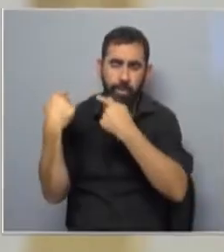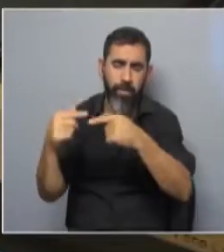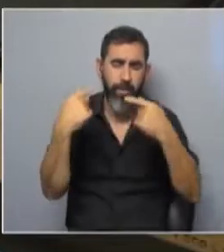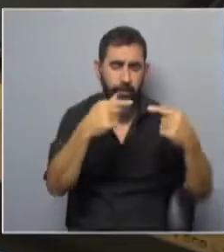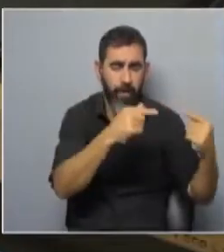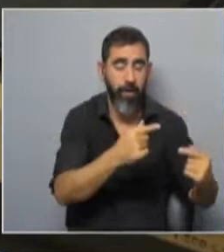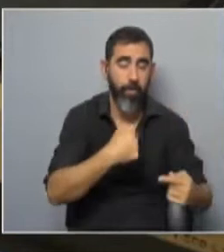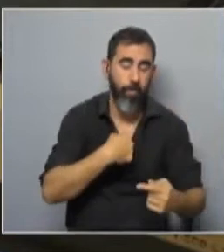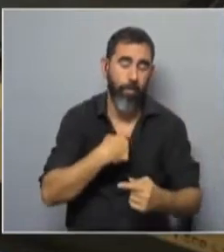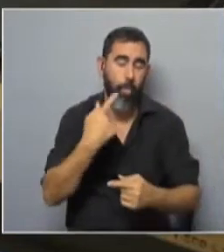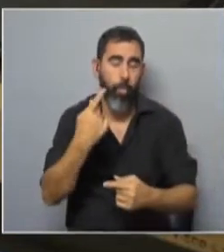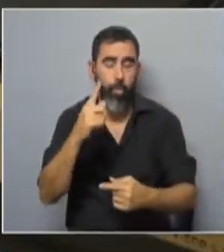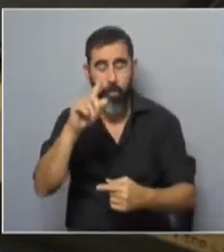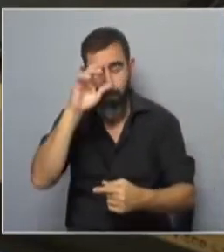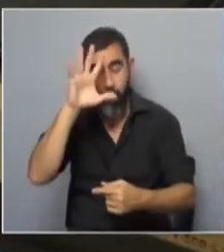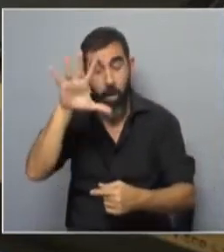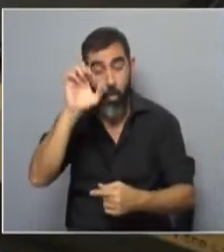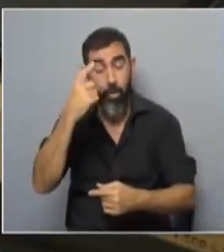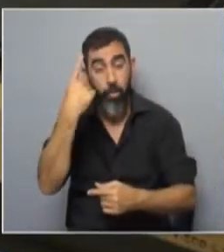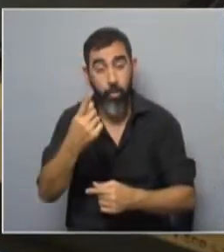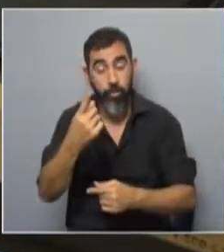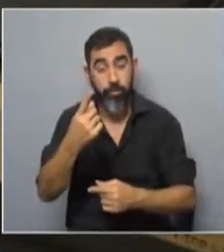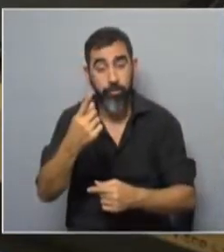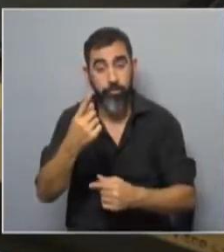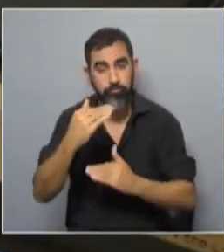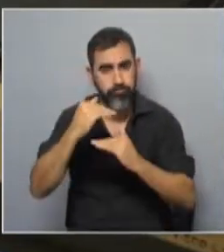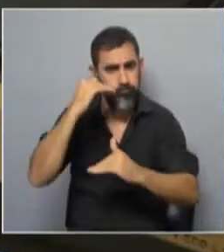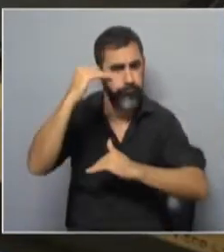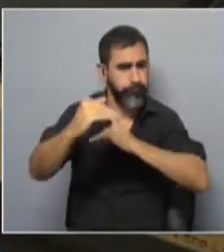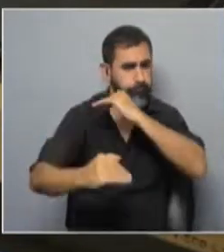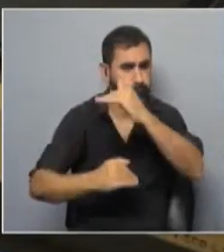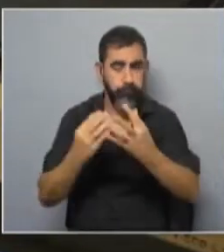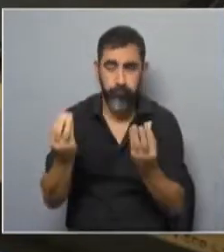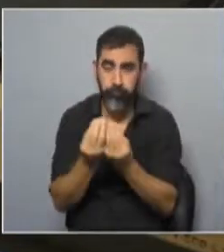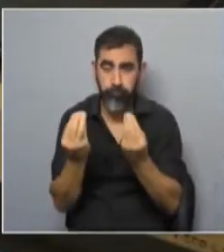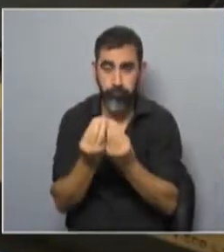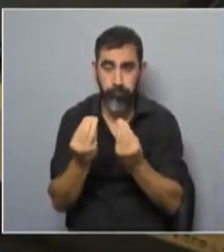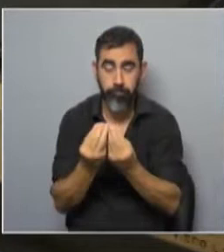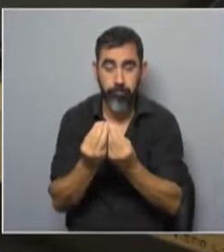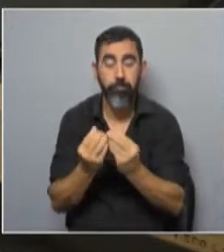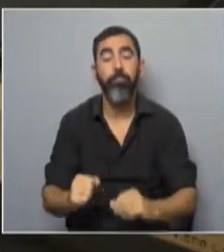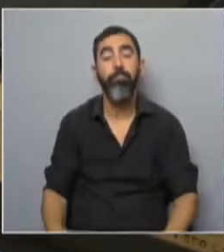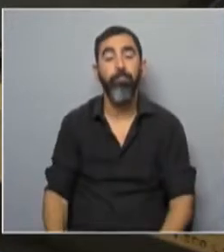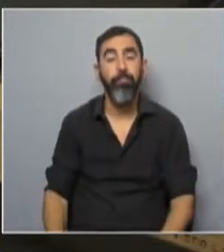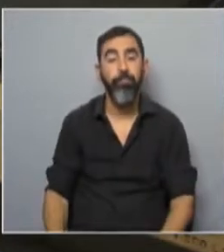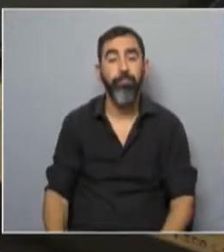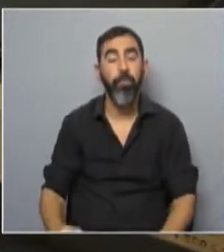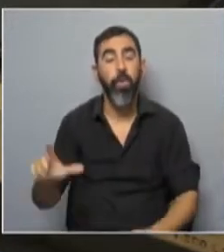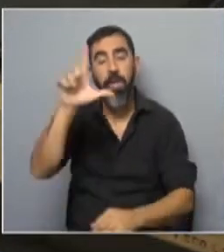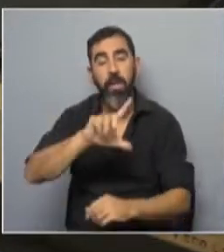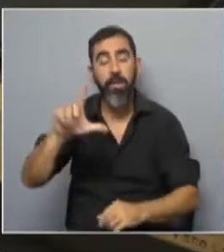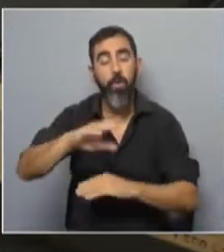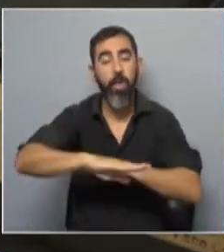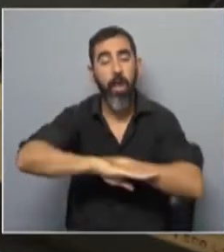icónico para mí fue además un centro que progresó positivamente desde que entró al programa. Es un liceo de